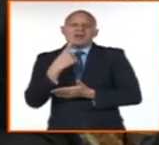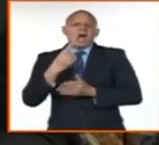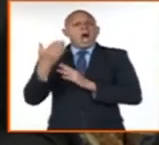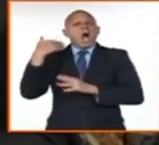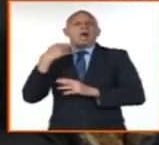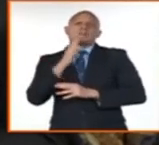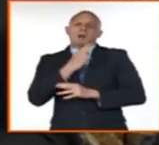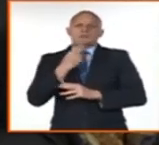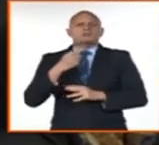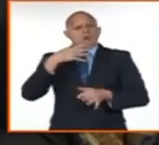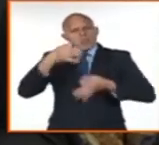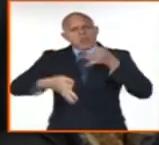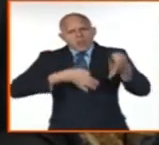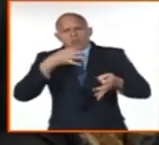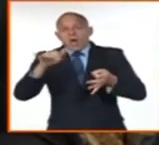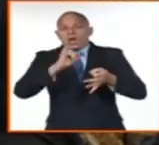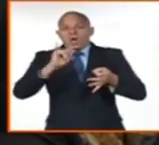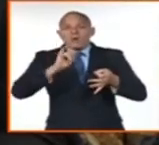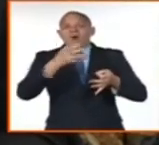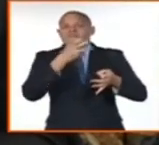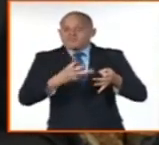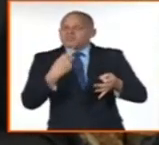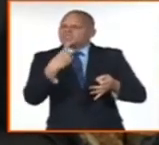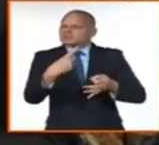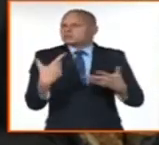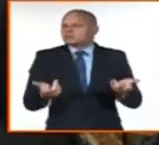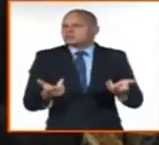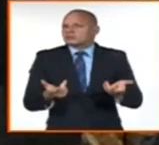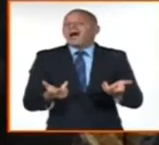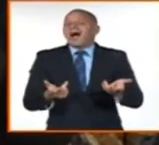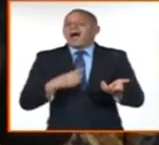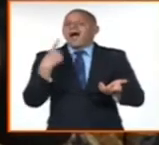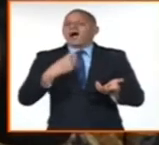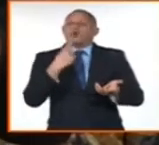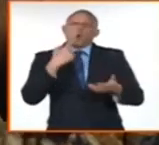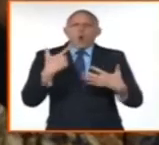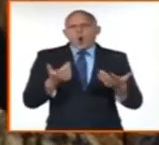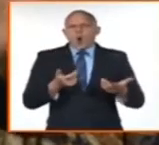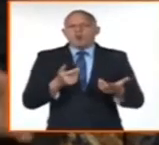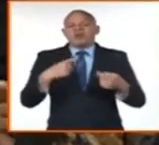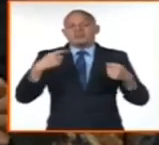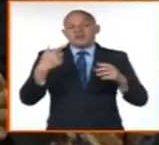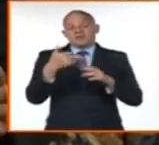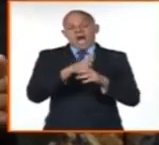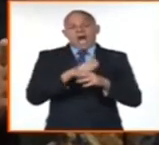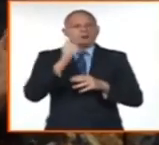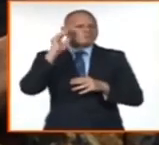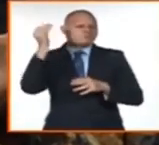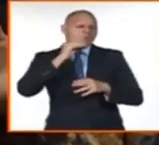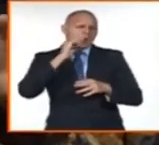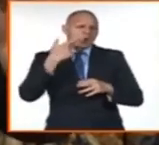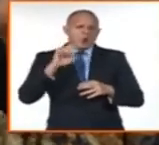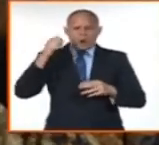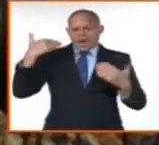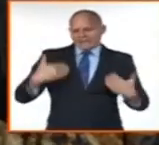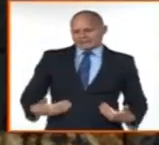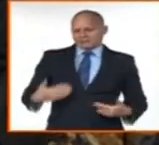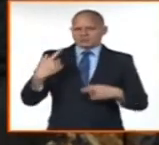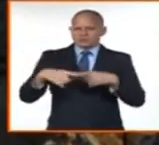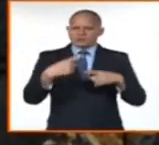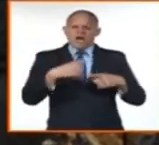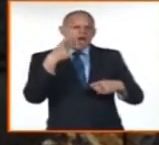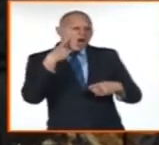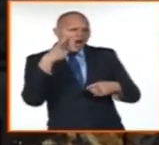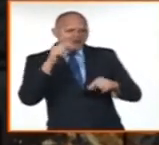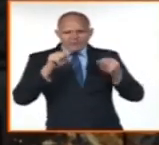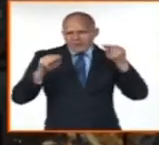Fidel, que es sobre la base de la ética y sobre la base de estudiar las contradicciones que hay en la sociedad, encontrar las